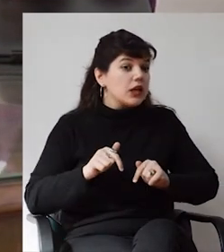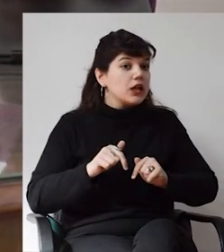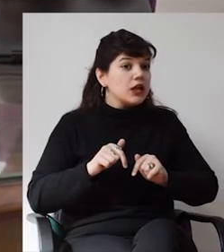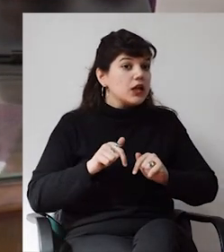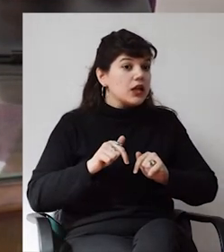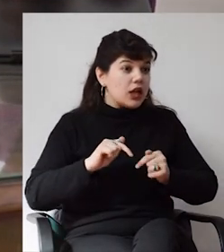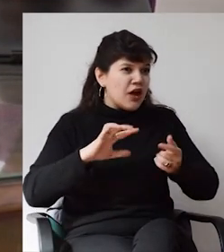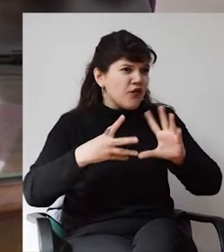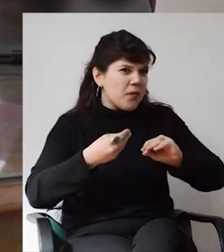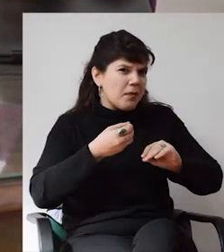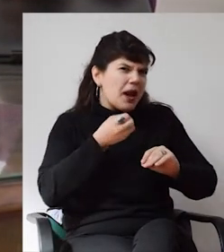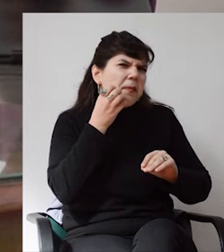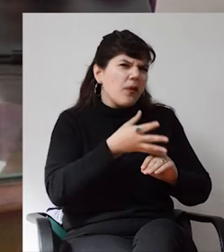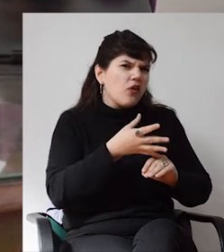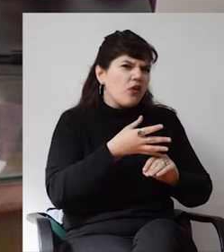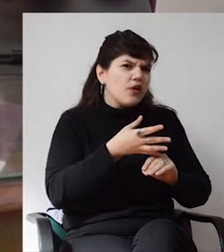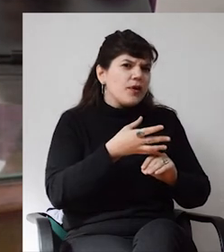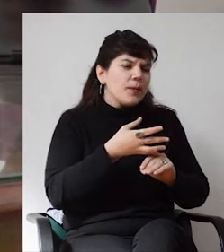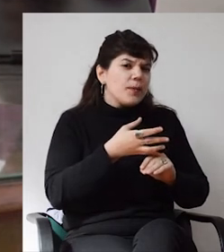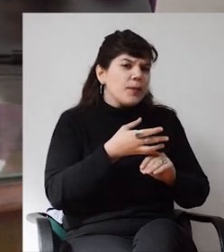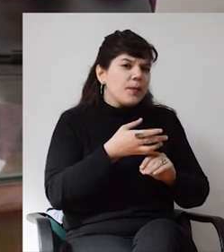¿Es esta la manera más adecuada?